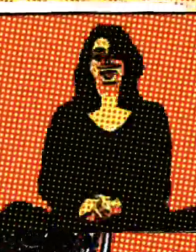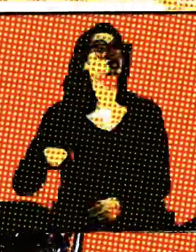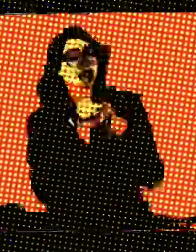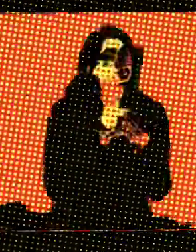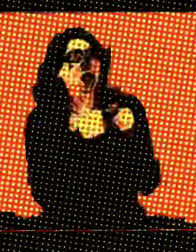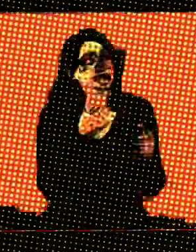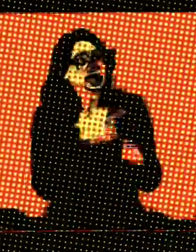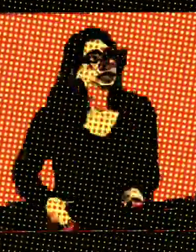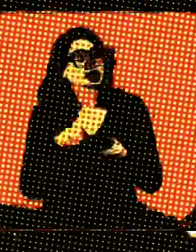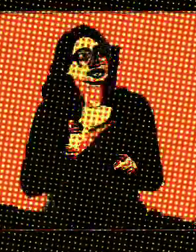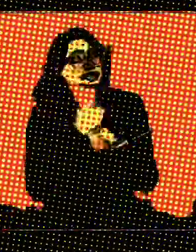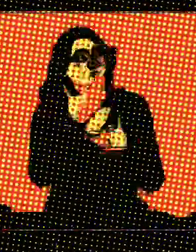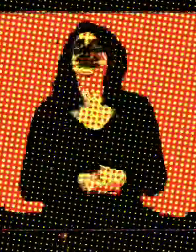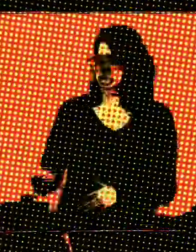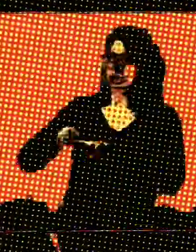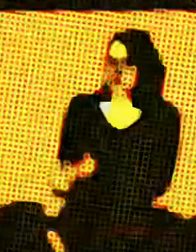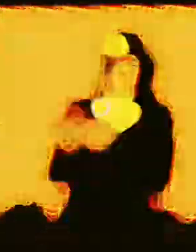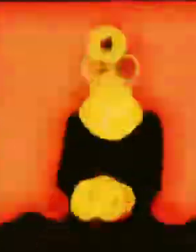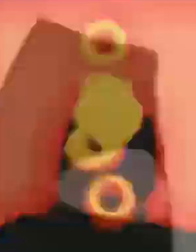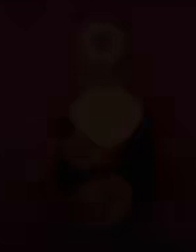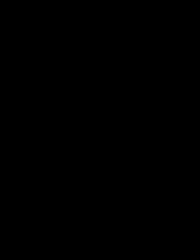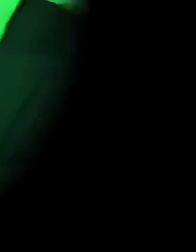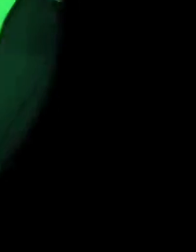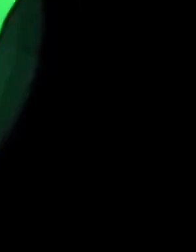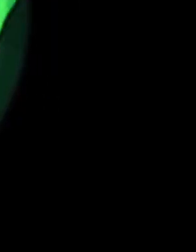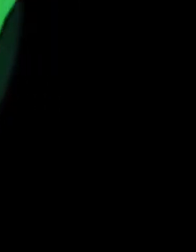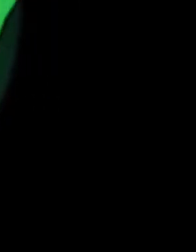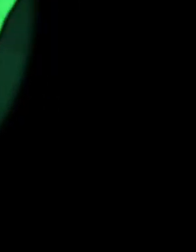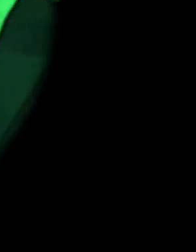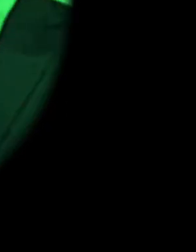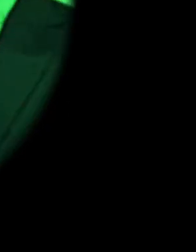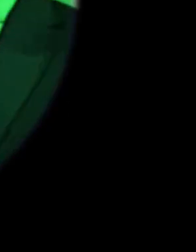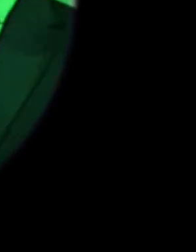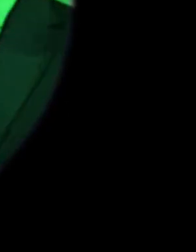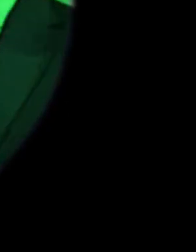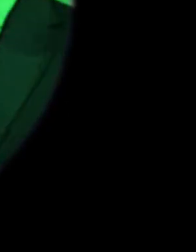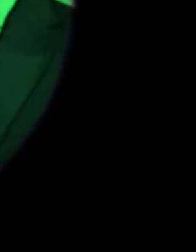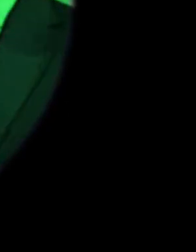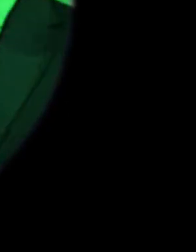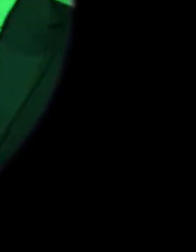Acabemos con esta farsa.